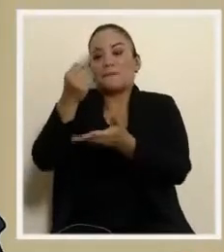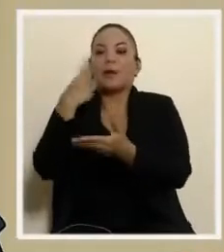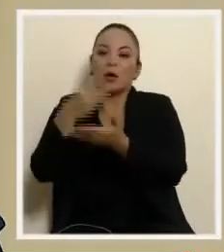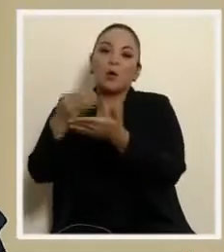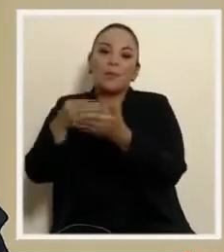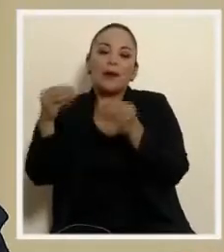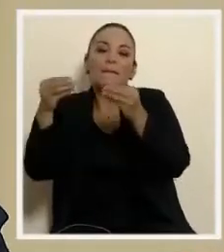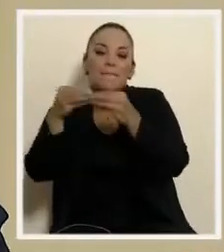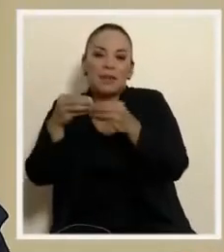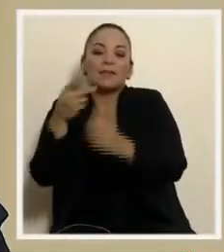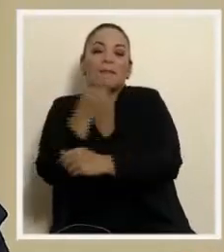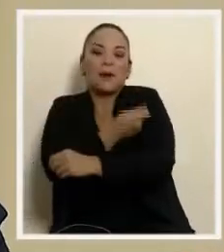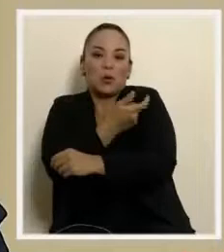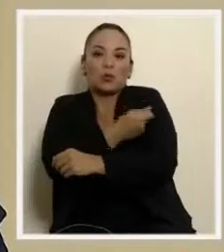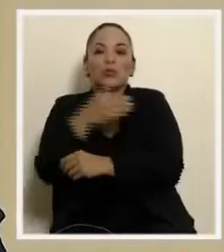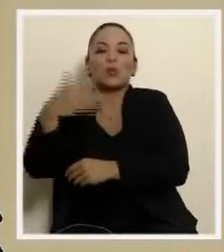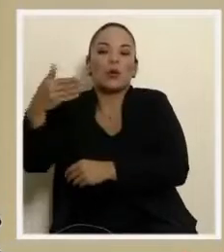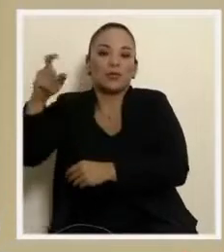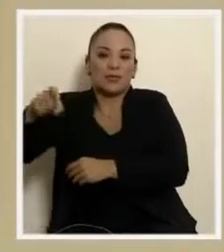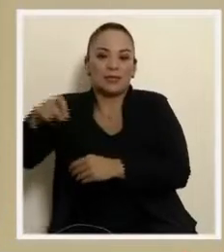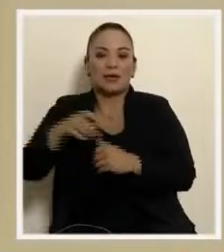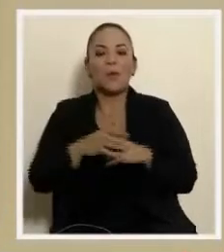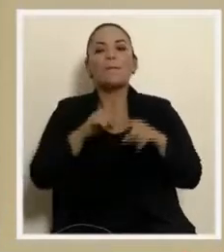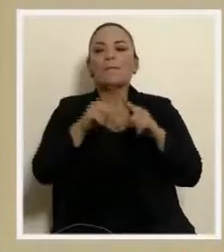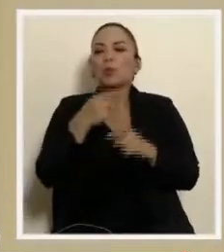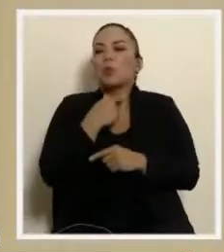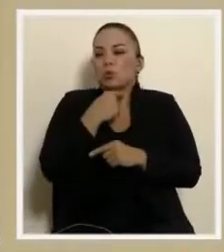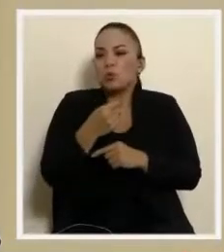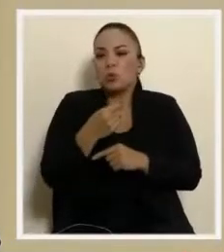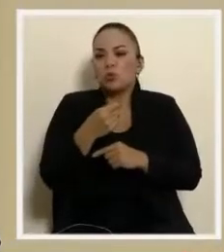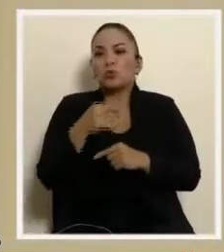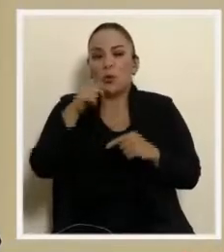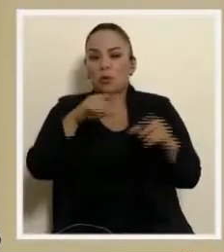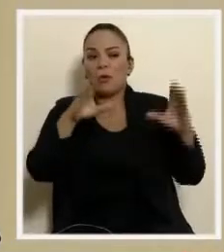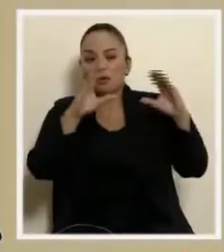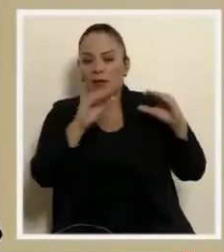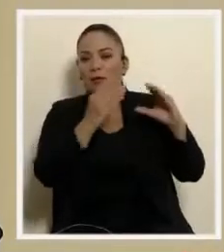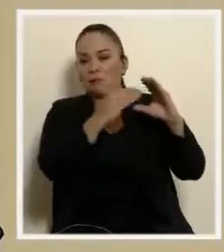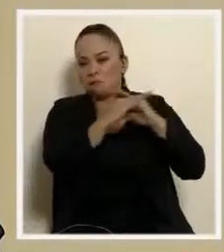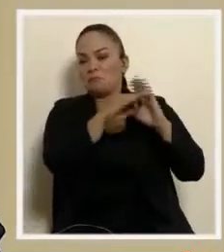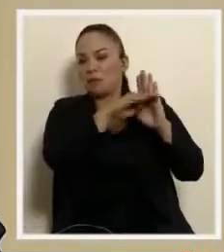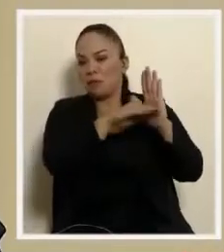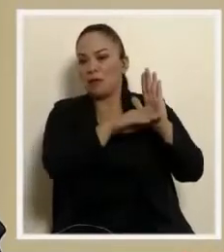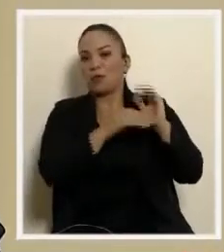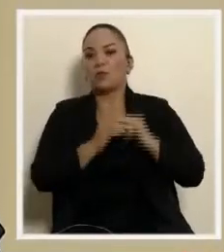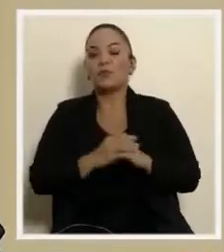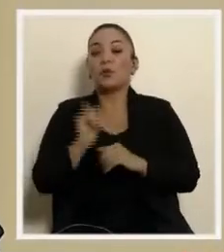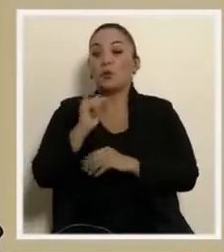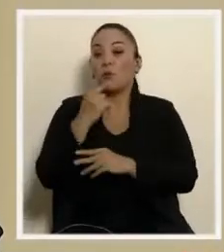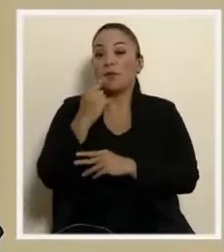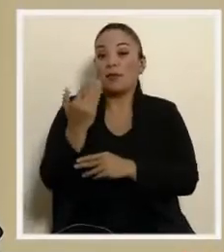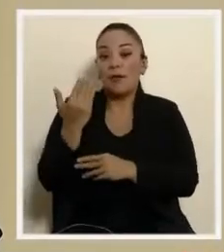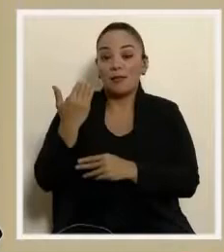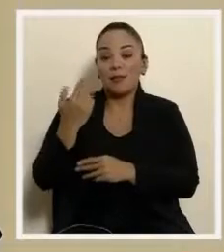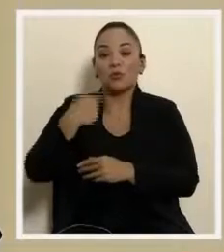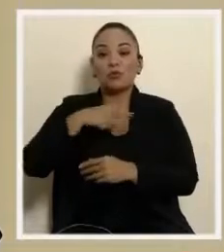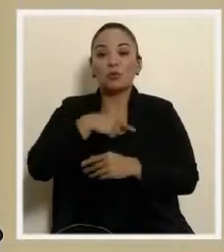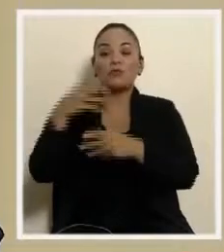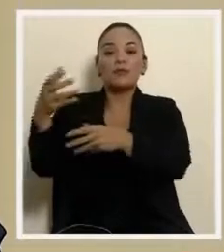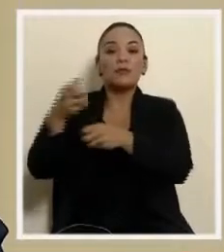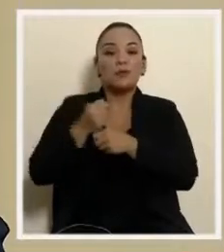de vacunas cuando así sea necesario. Pero con mucho gusto le puedo dar el dato. Como le decía antes, nosotros